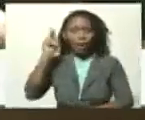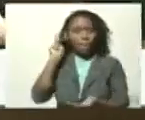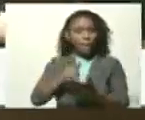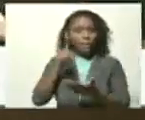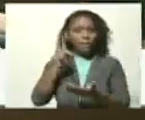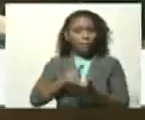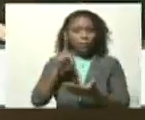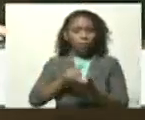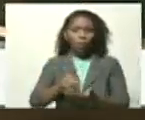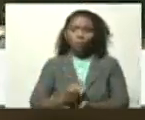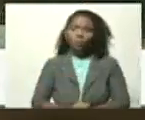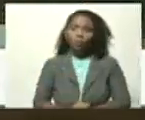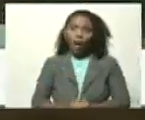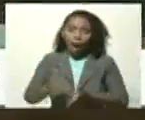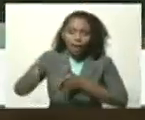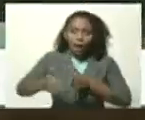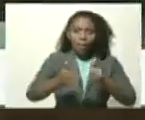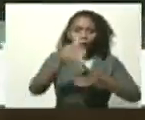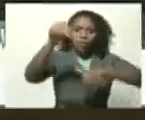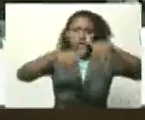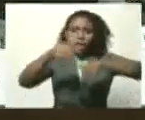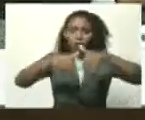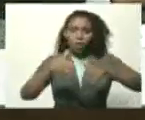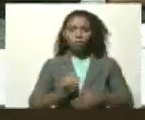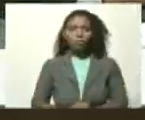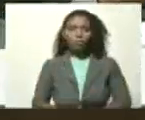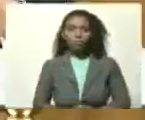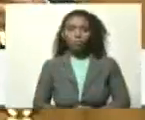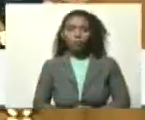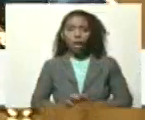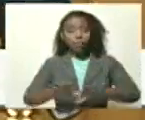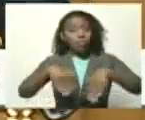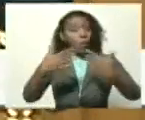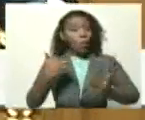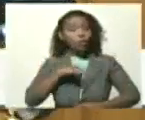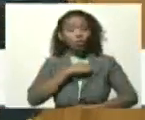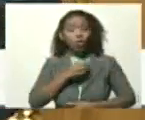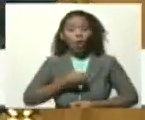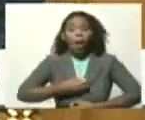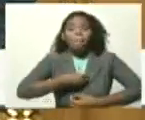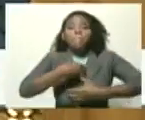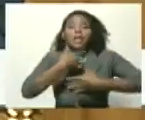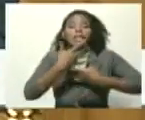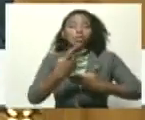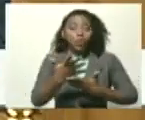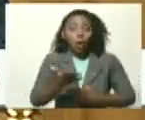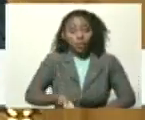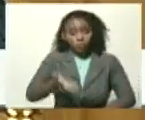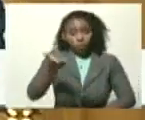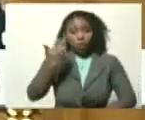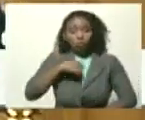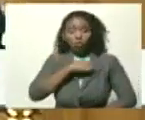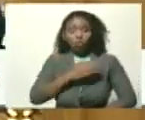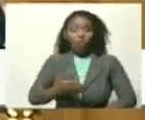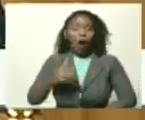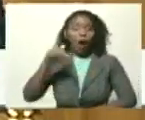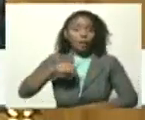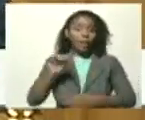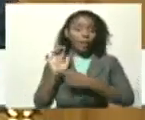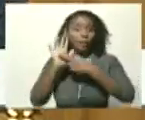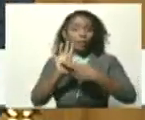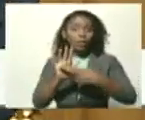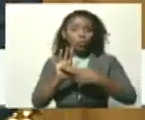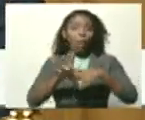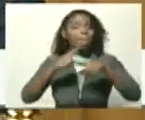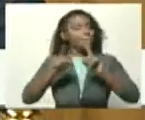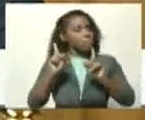participación, la ruta del voto, de la cual somos expresión genuina todos los que estamos aquí representados,